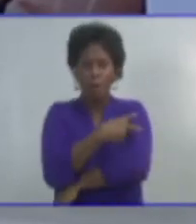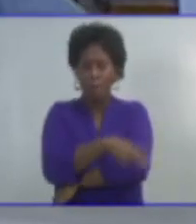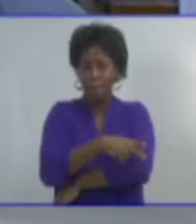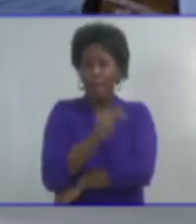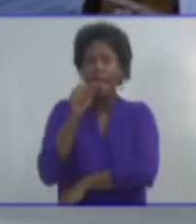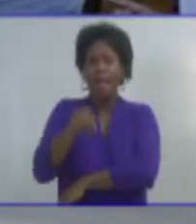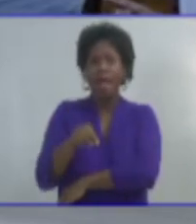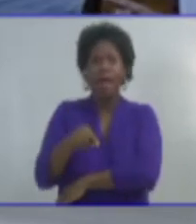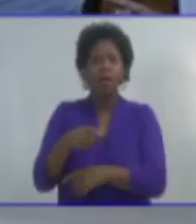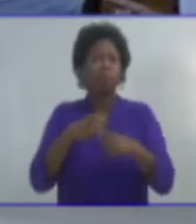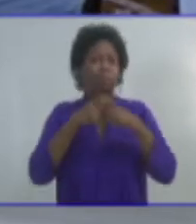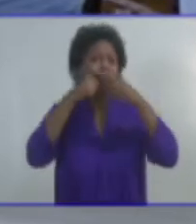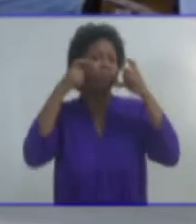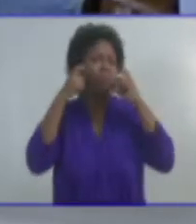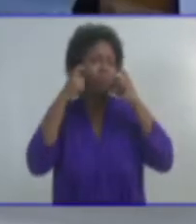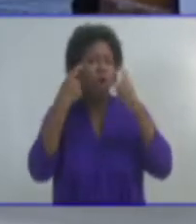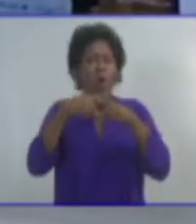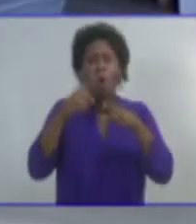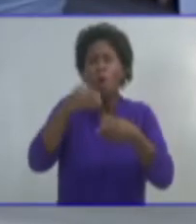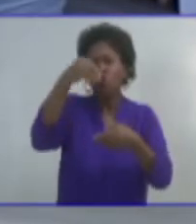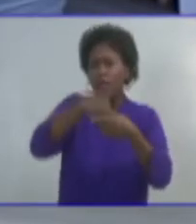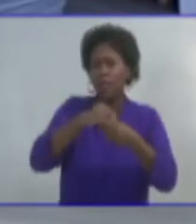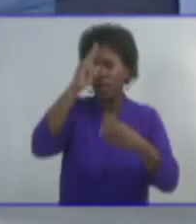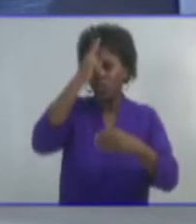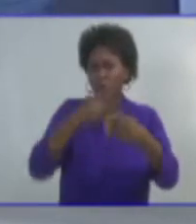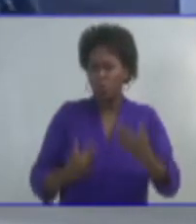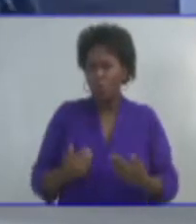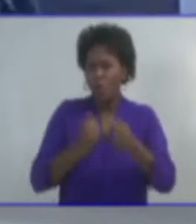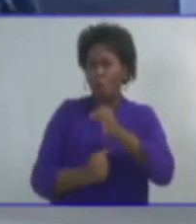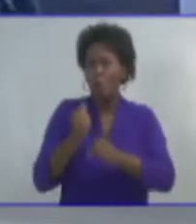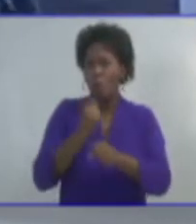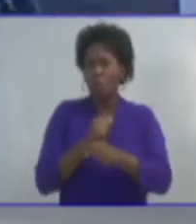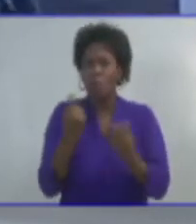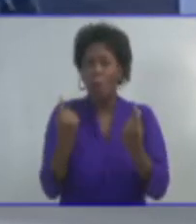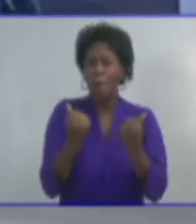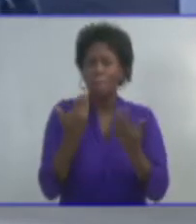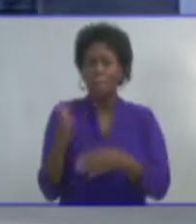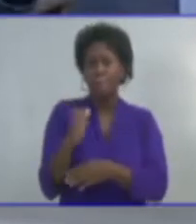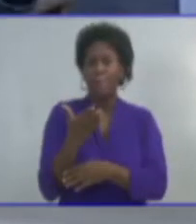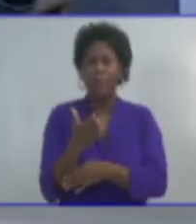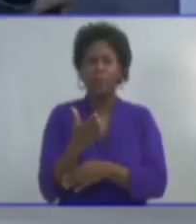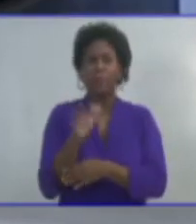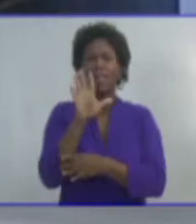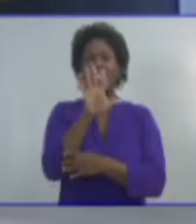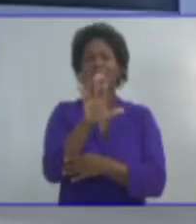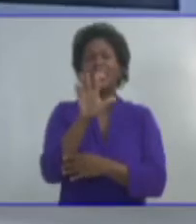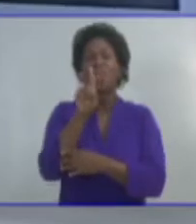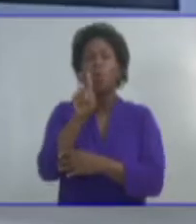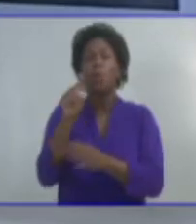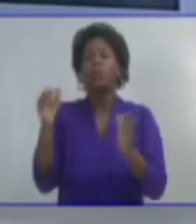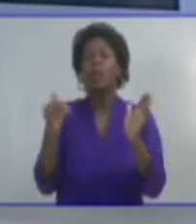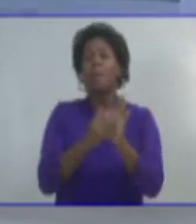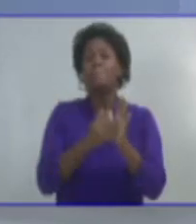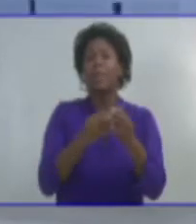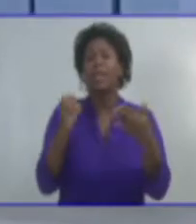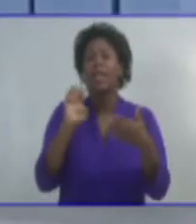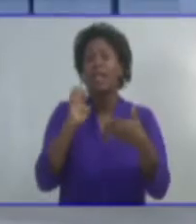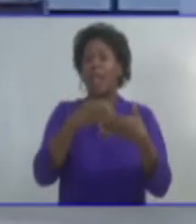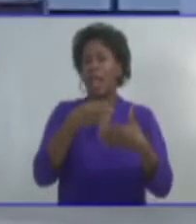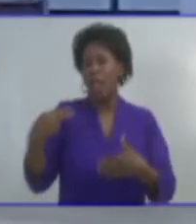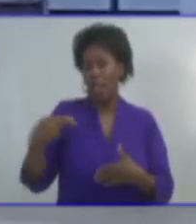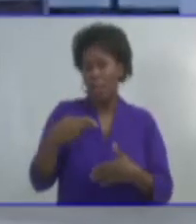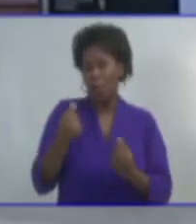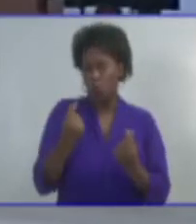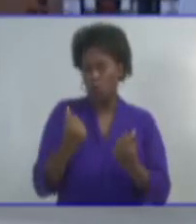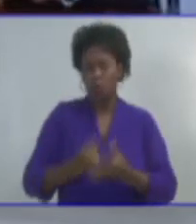con mascarillas e insumos médicos y que tiene un valor aproximado de 50.000 euros. Estaremos dándole